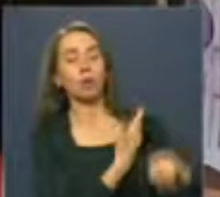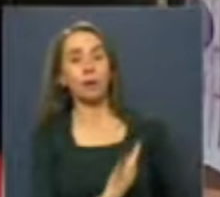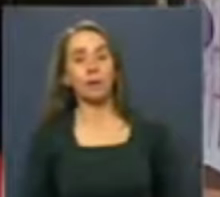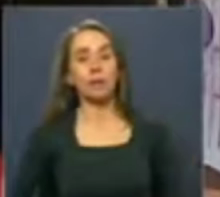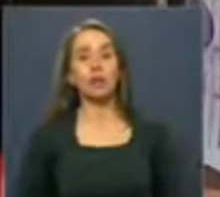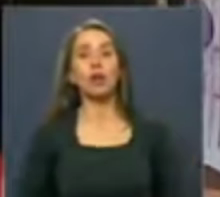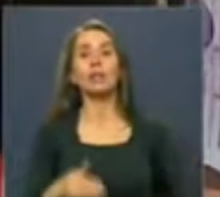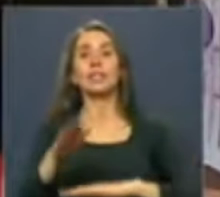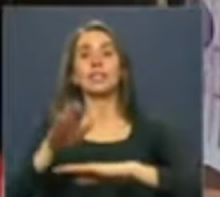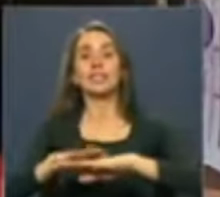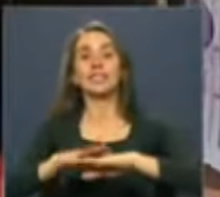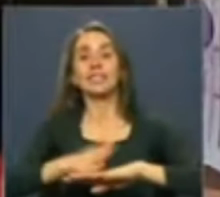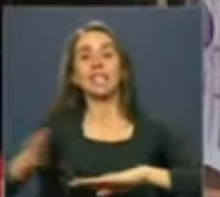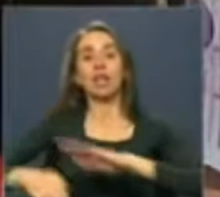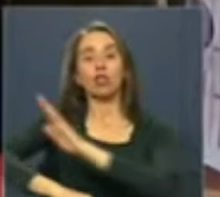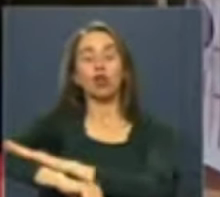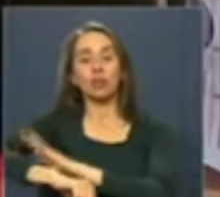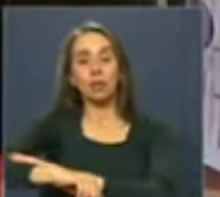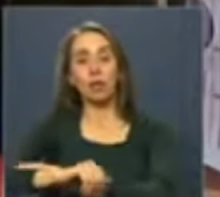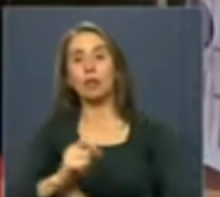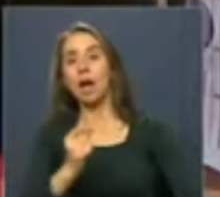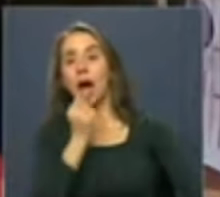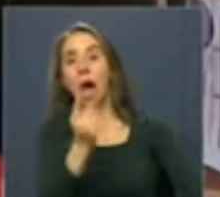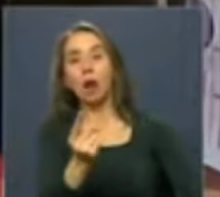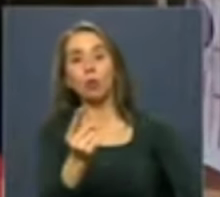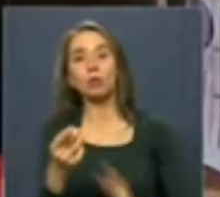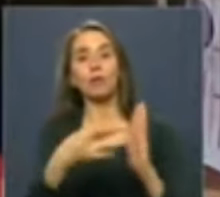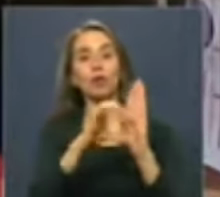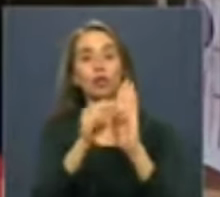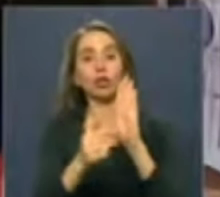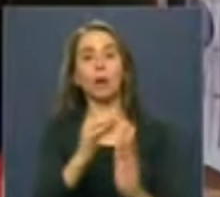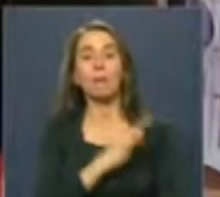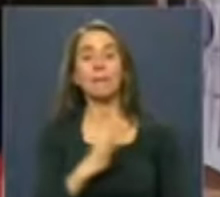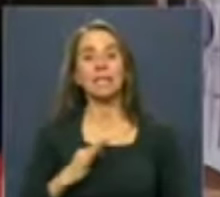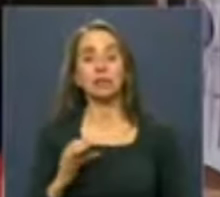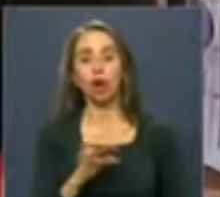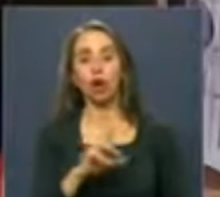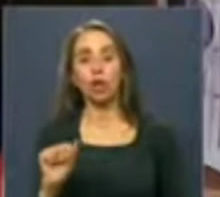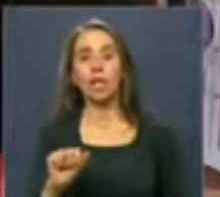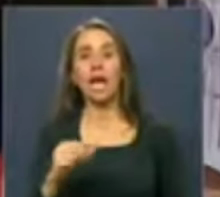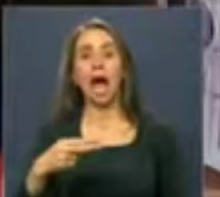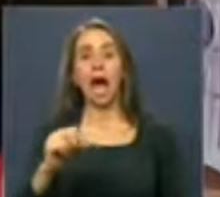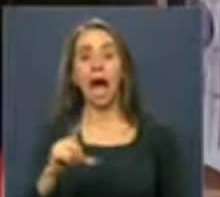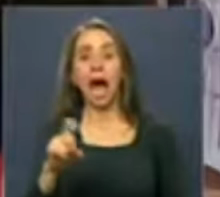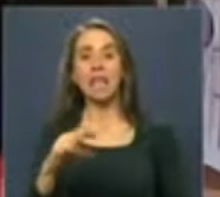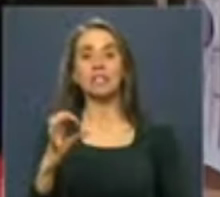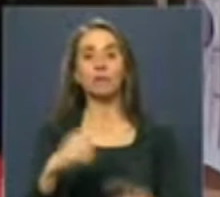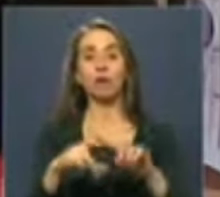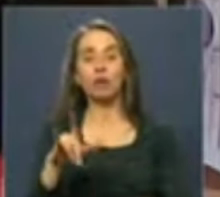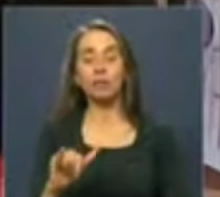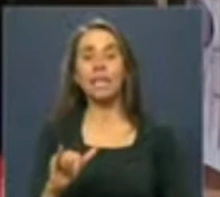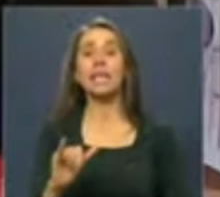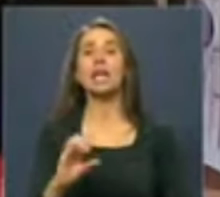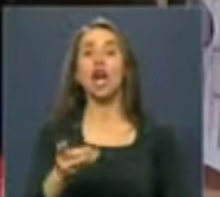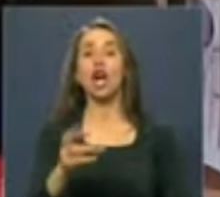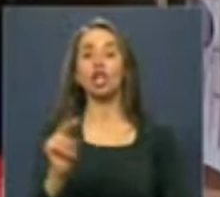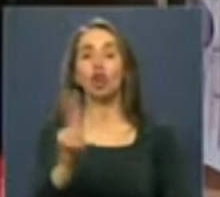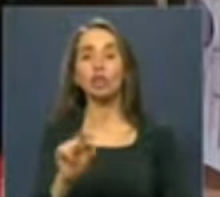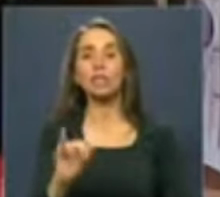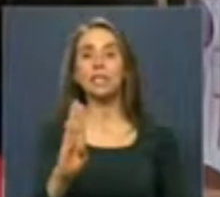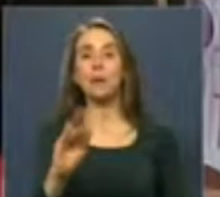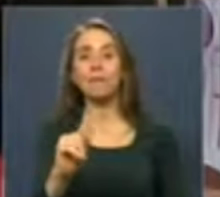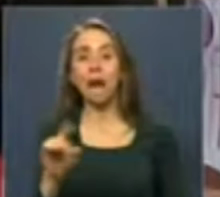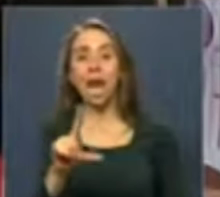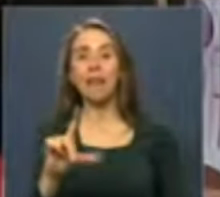para ejercer cargos públicos lo hizo también la oposición a los gobiernos de centroizquierda acusando constitucionalmente a los